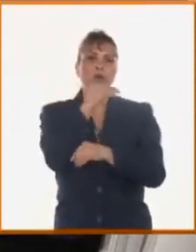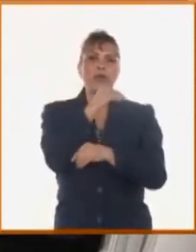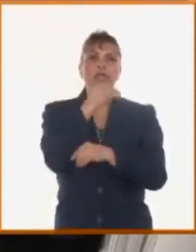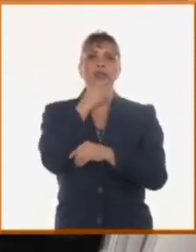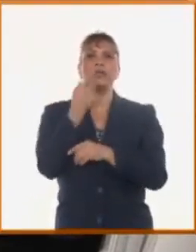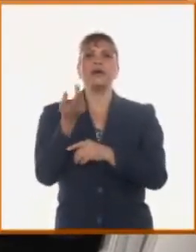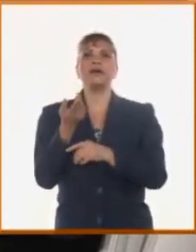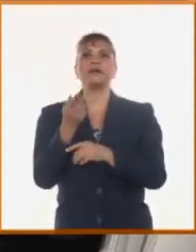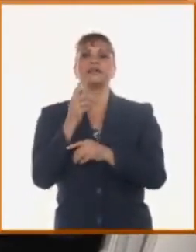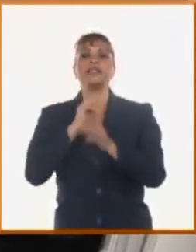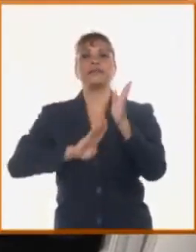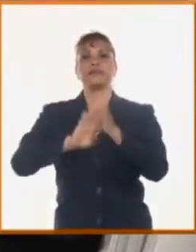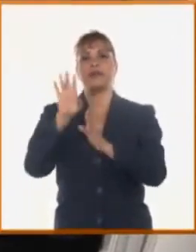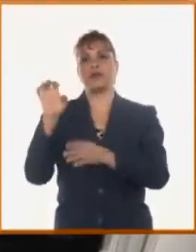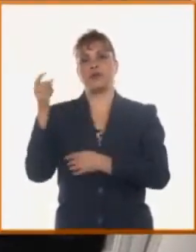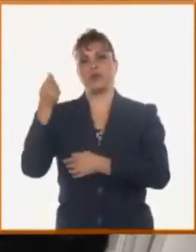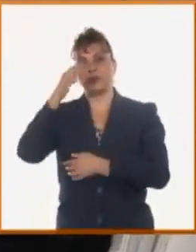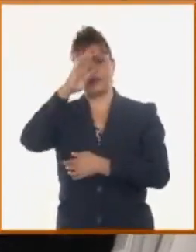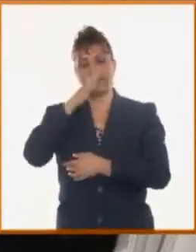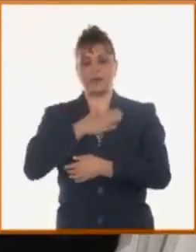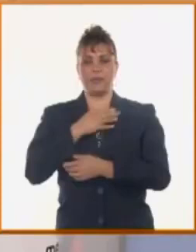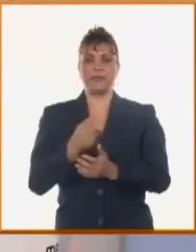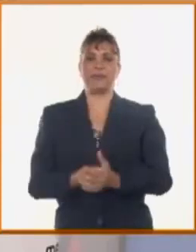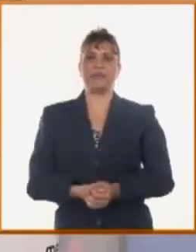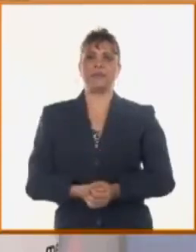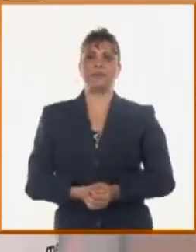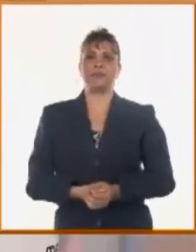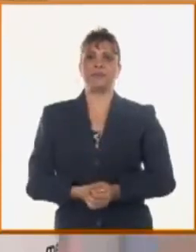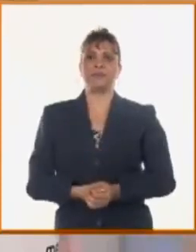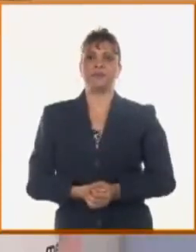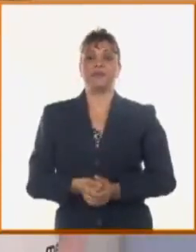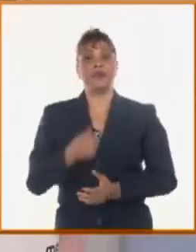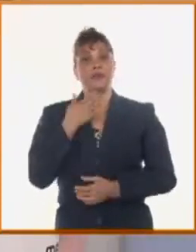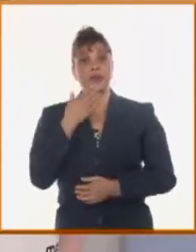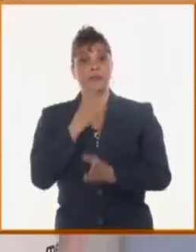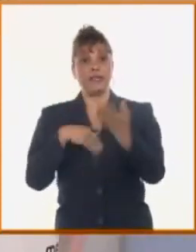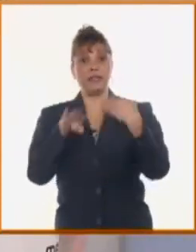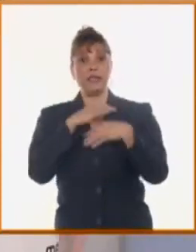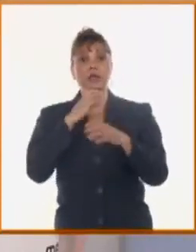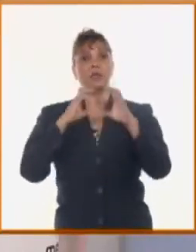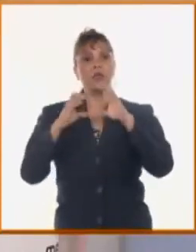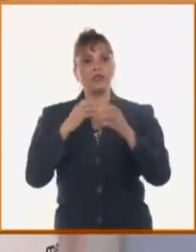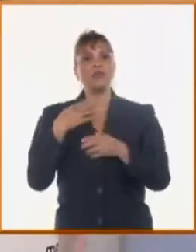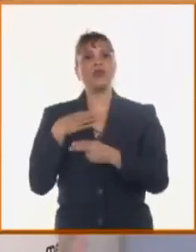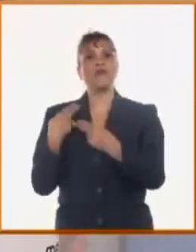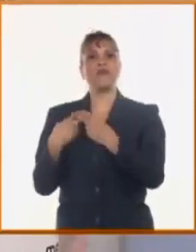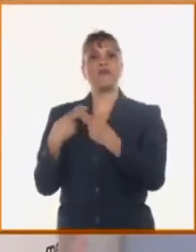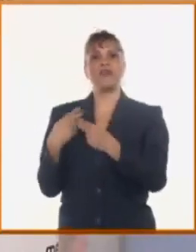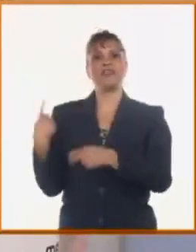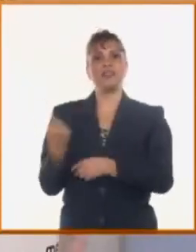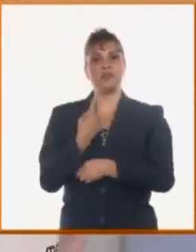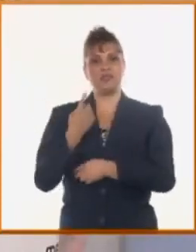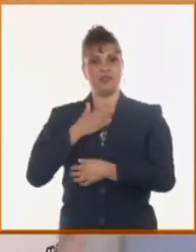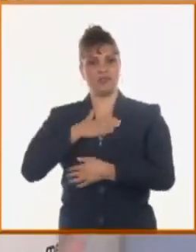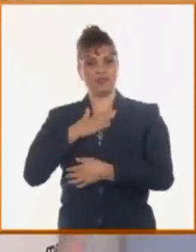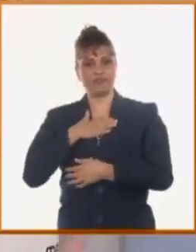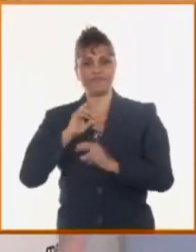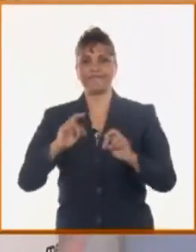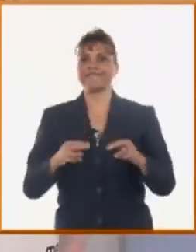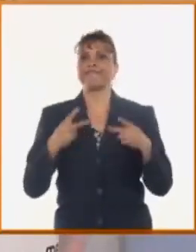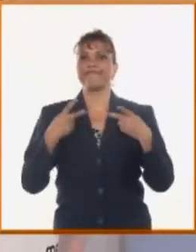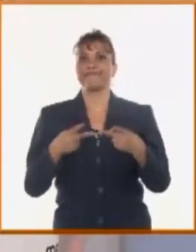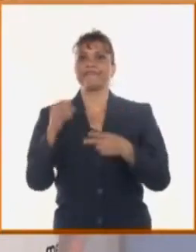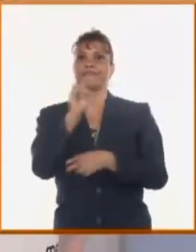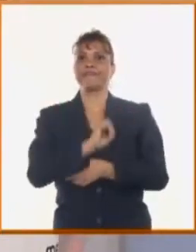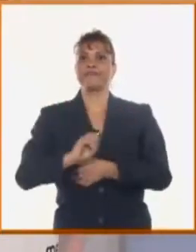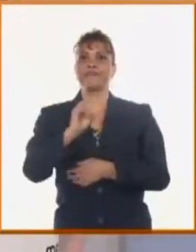desarrollo económico, en definitiva, de la nación? Bueno, el Ministerio de las Comunicaciones nos ha confiado otra vez la organización